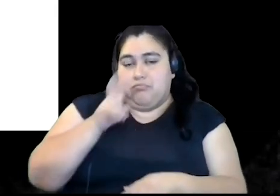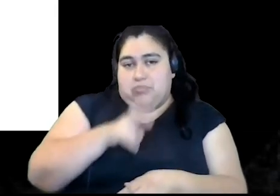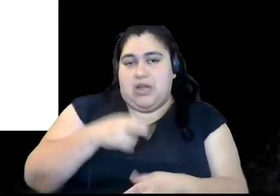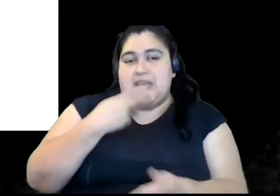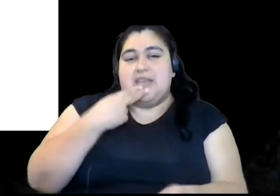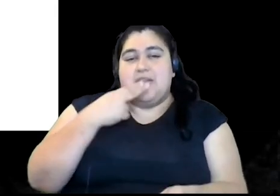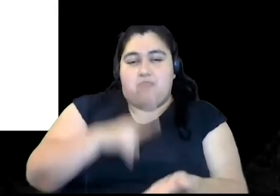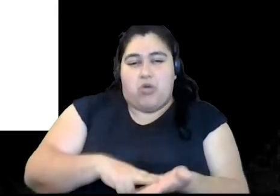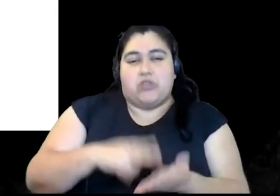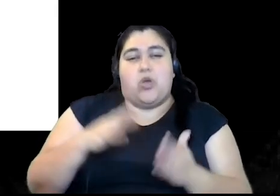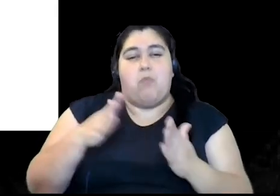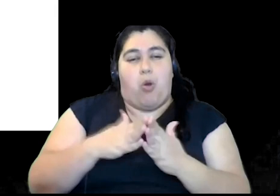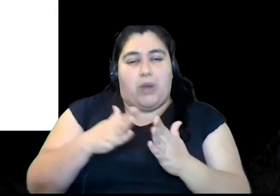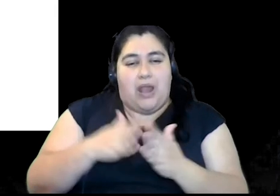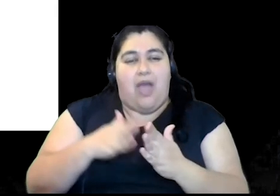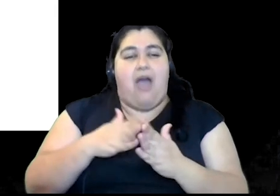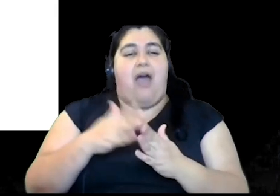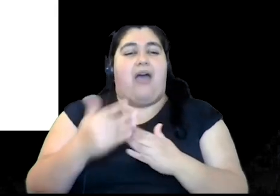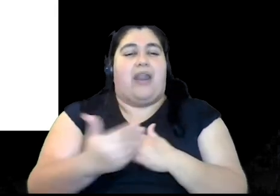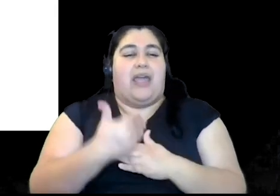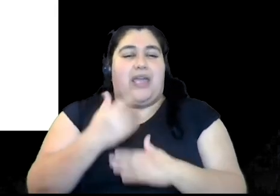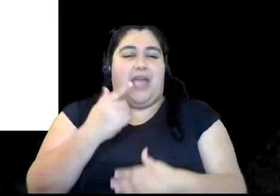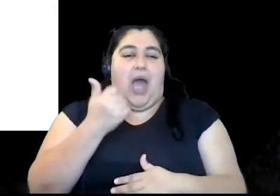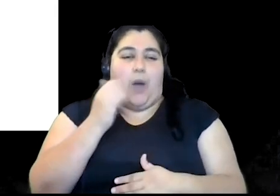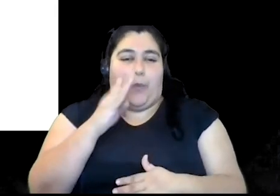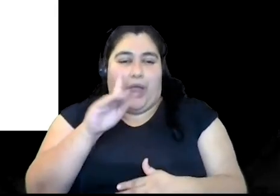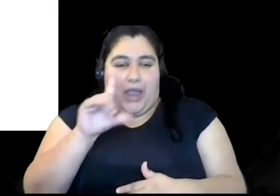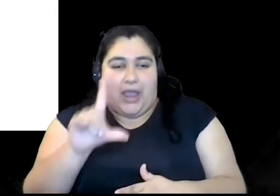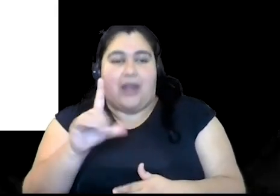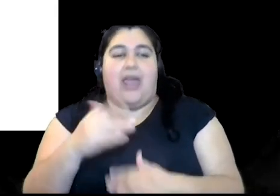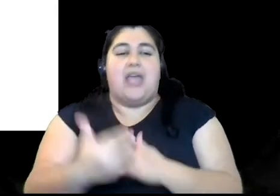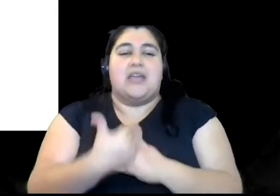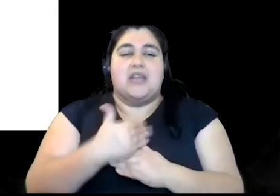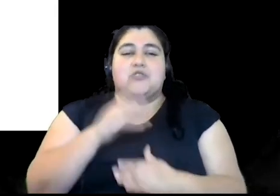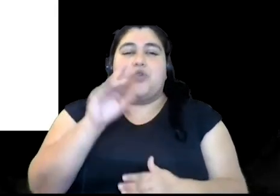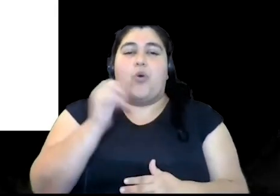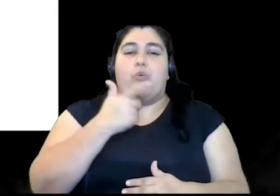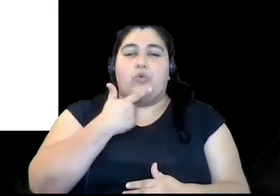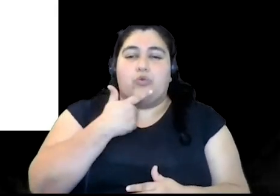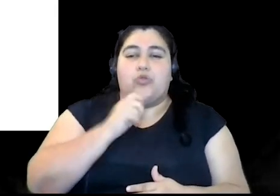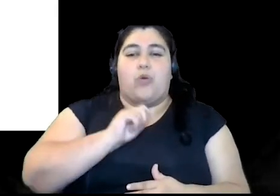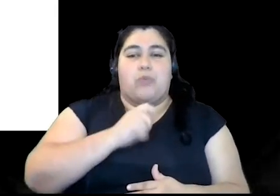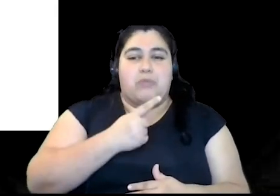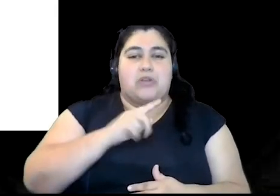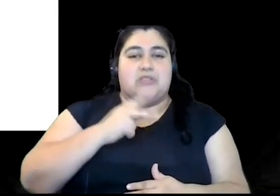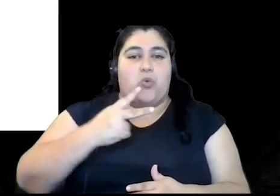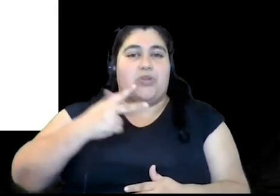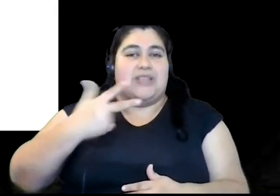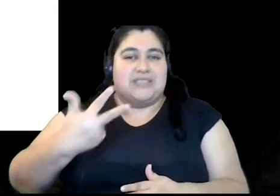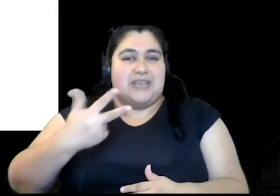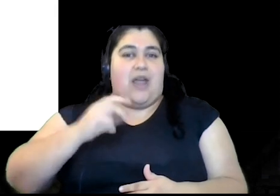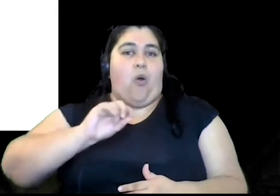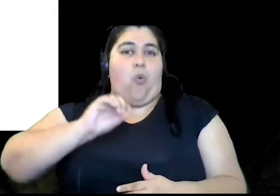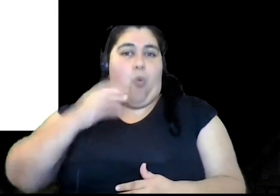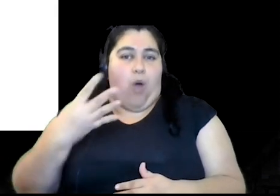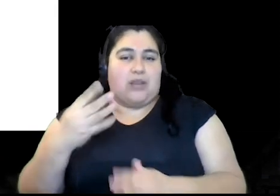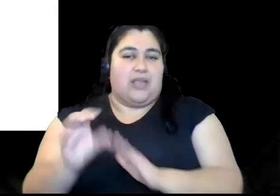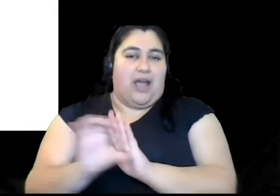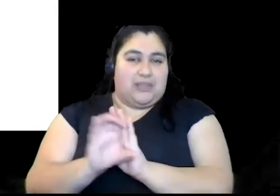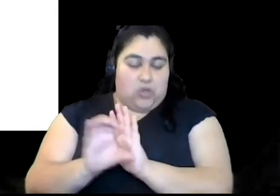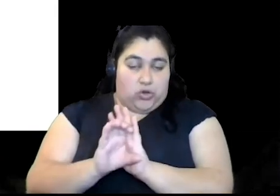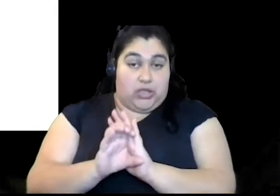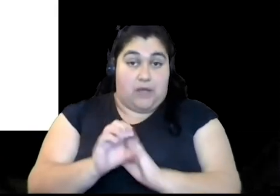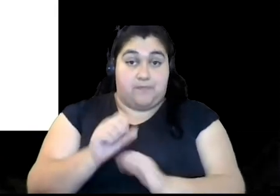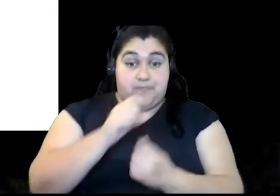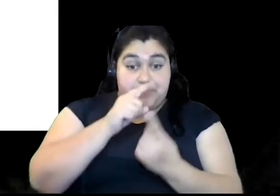el impuesto inmobiliario, ingresos brutos, ABL, en primera, en segunda, en tercera, en cuarta categoría. De las